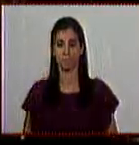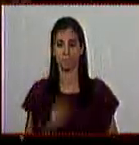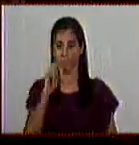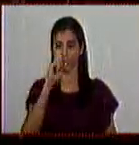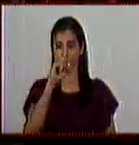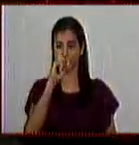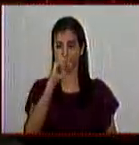pueblo